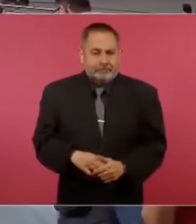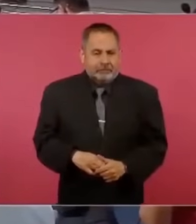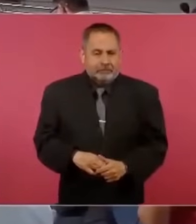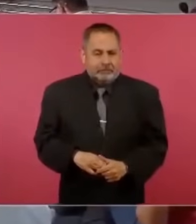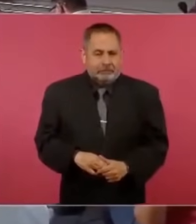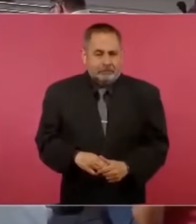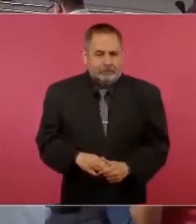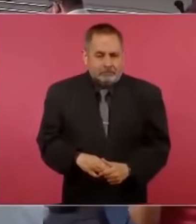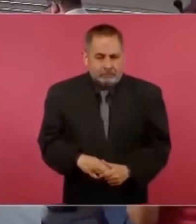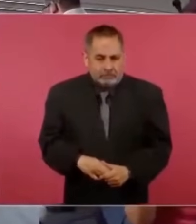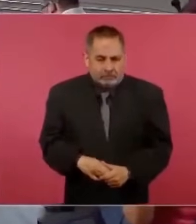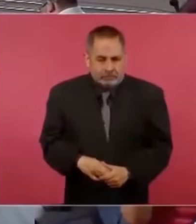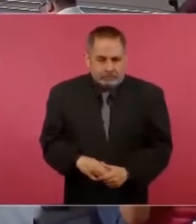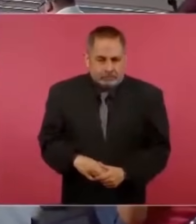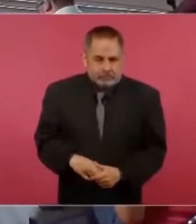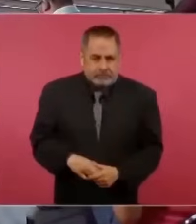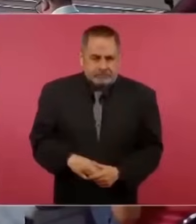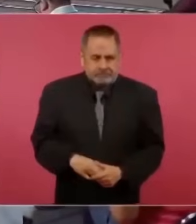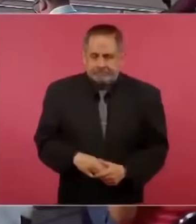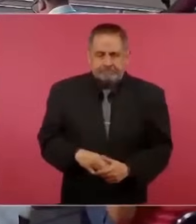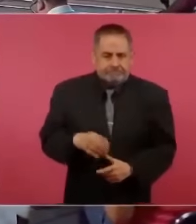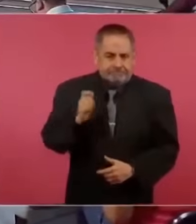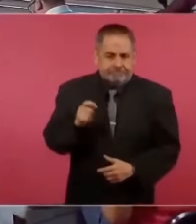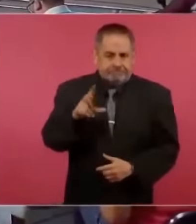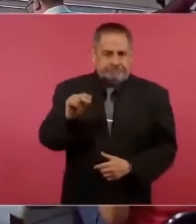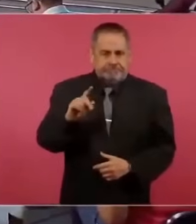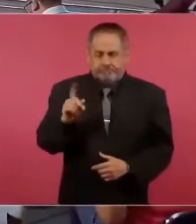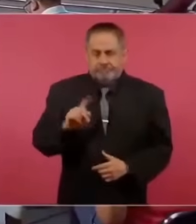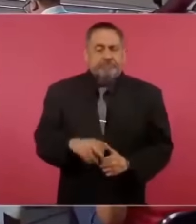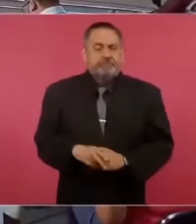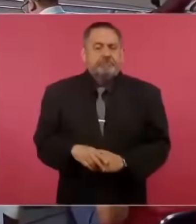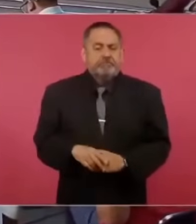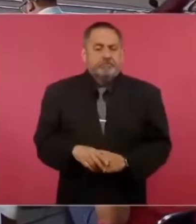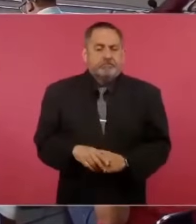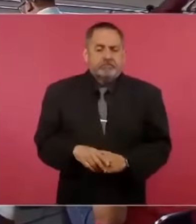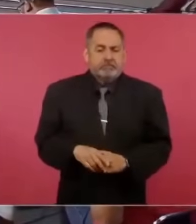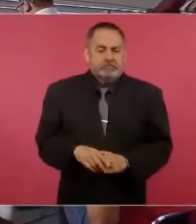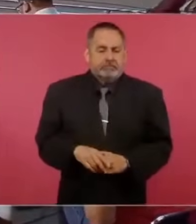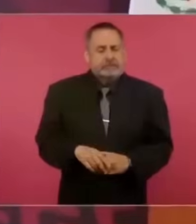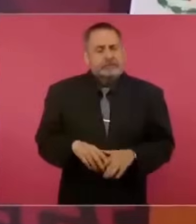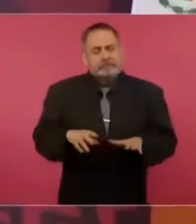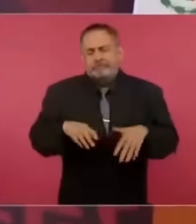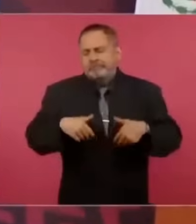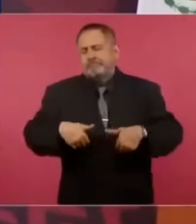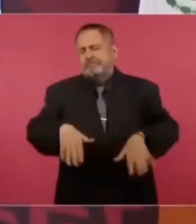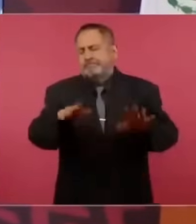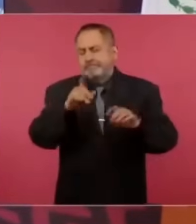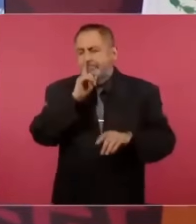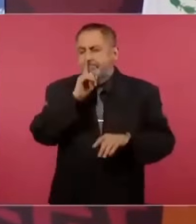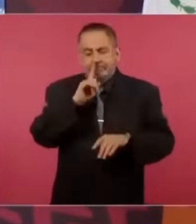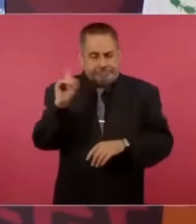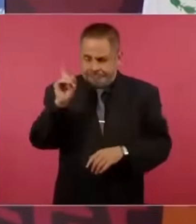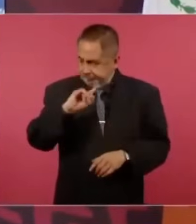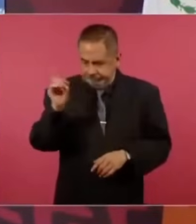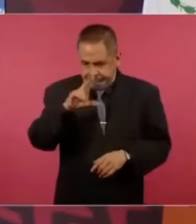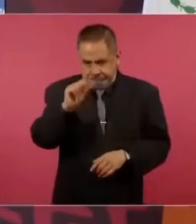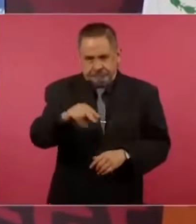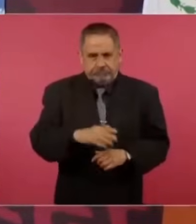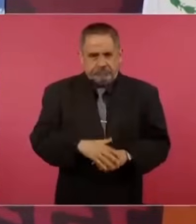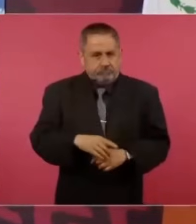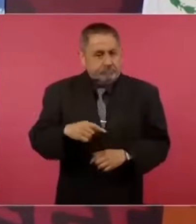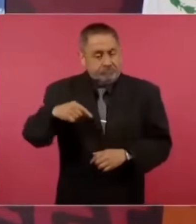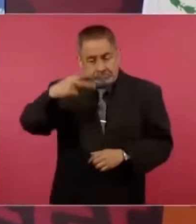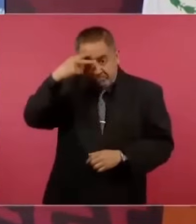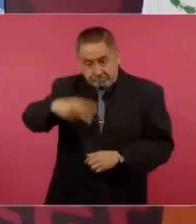Entonces, no es a cualquier costo. A México se